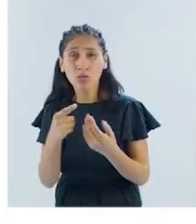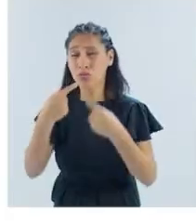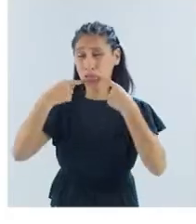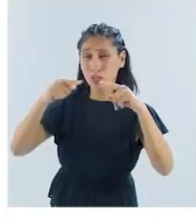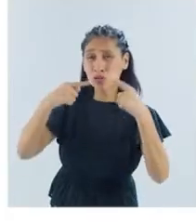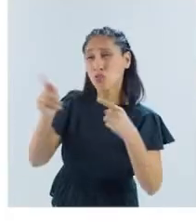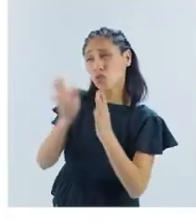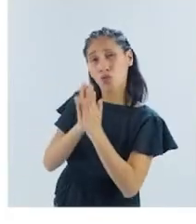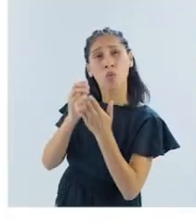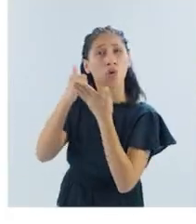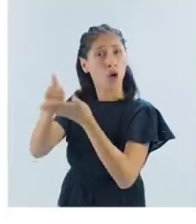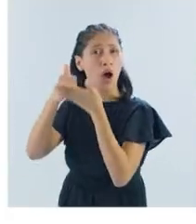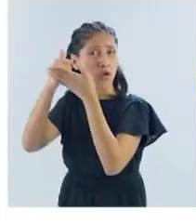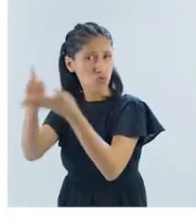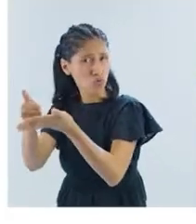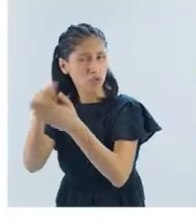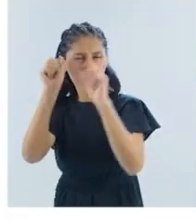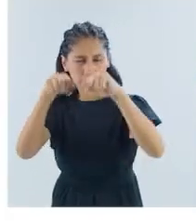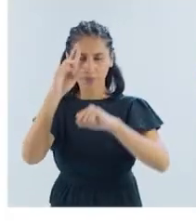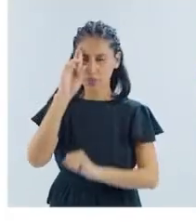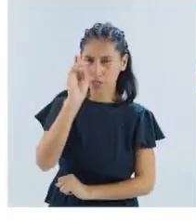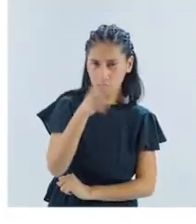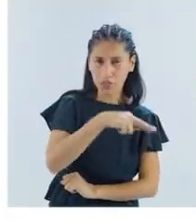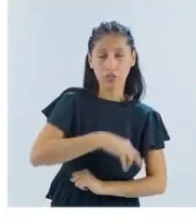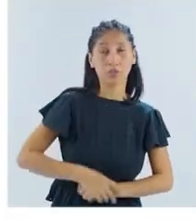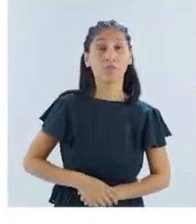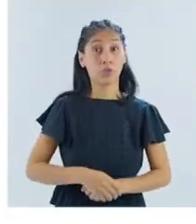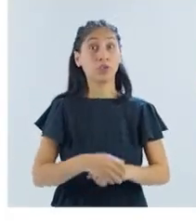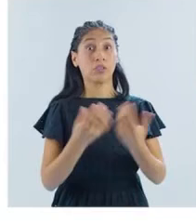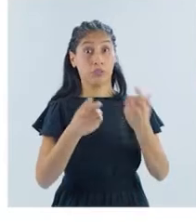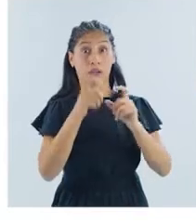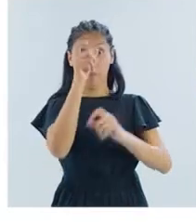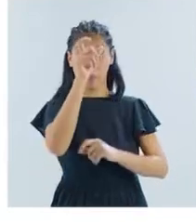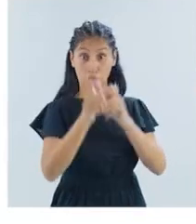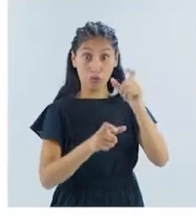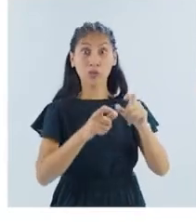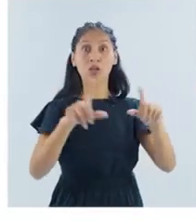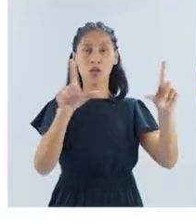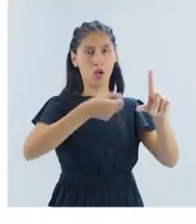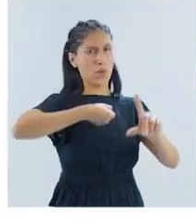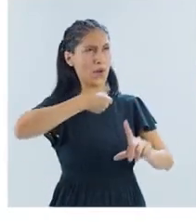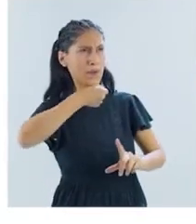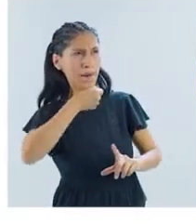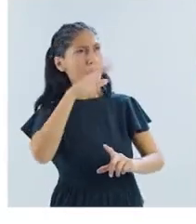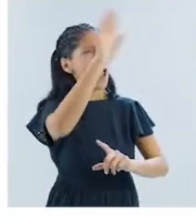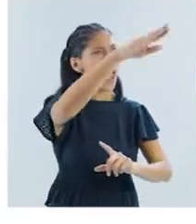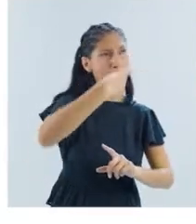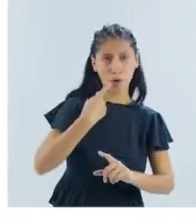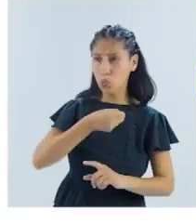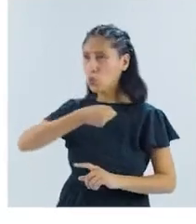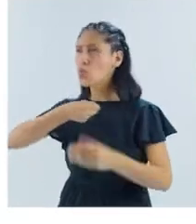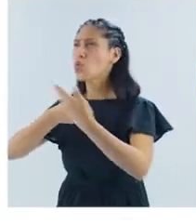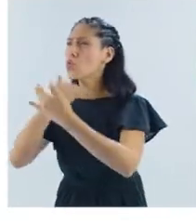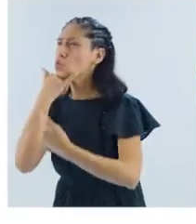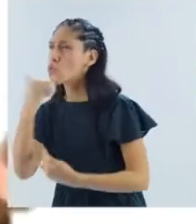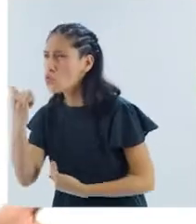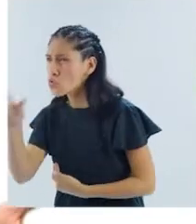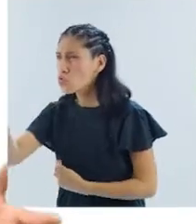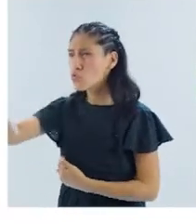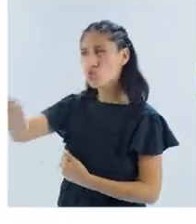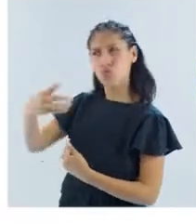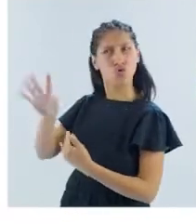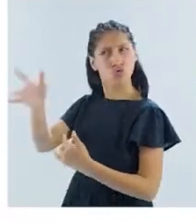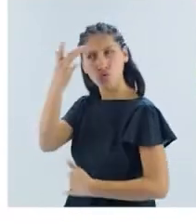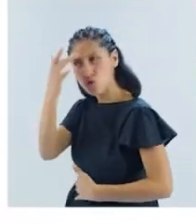ayuda. Debo darte la razón porque la principal labor de los periodistas es informar lo que sucede en nuestro país y